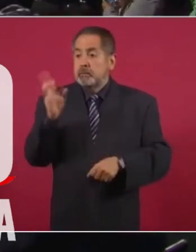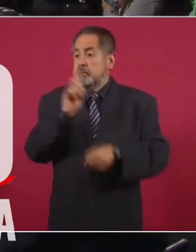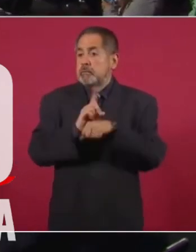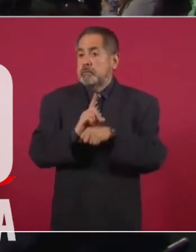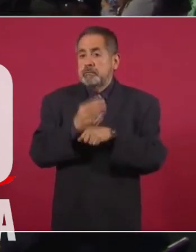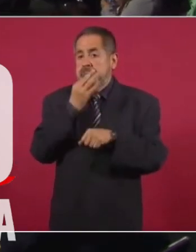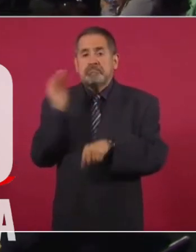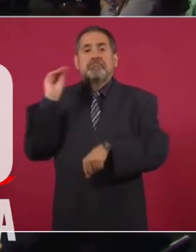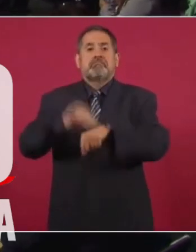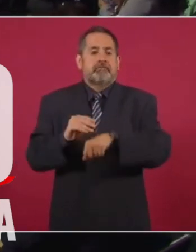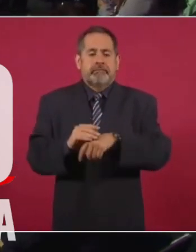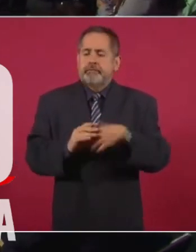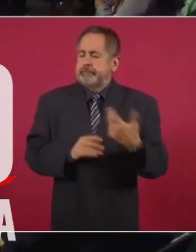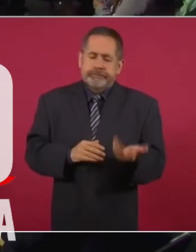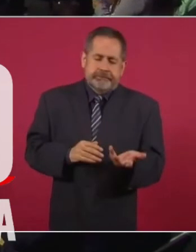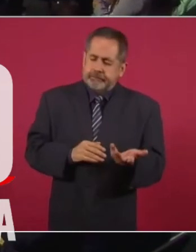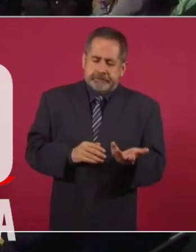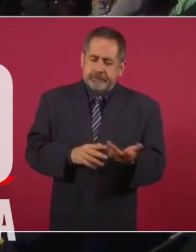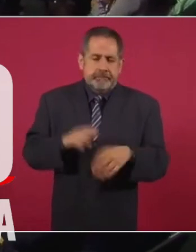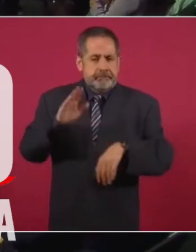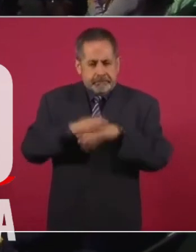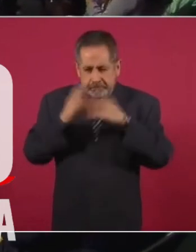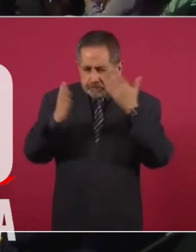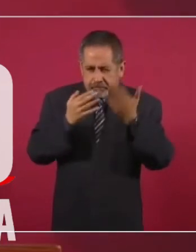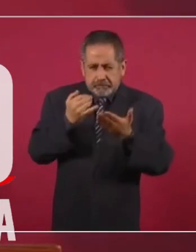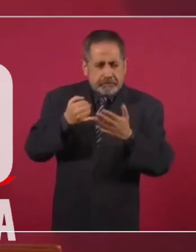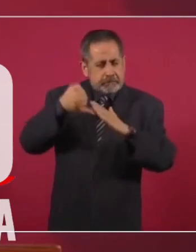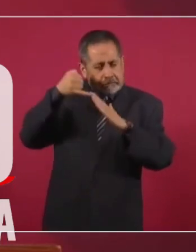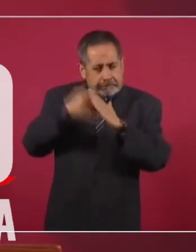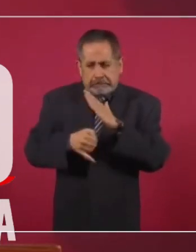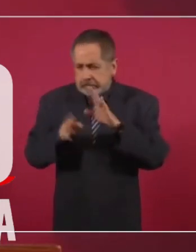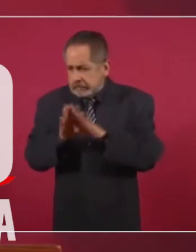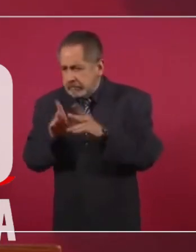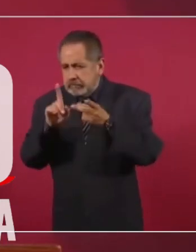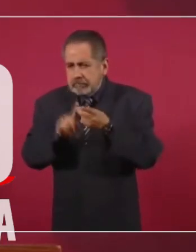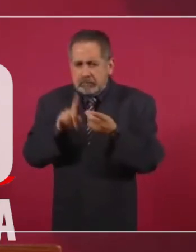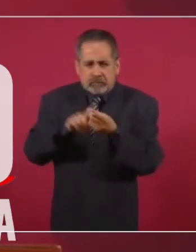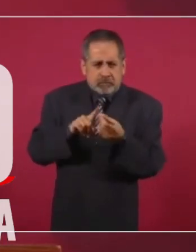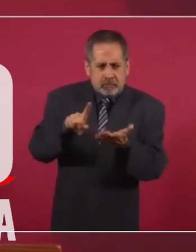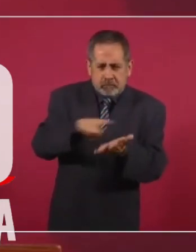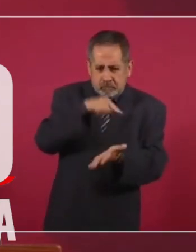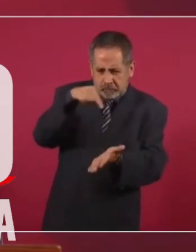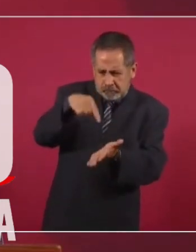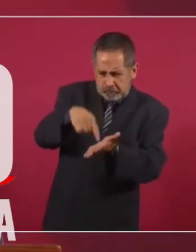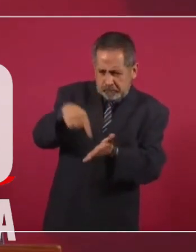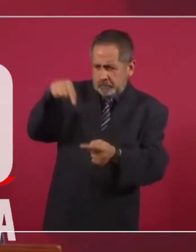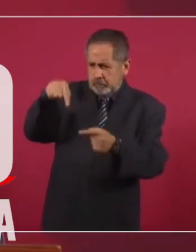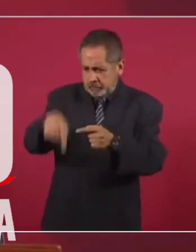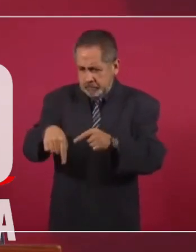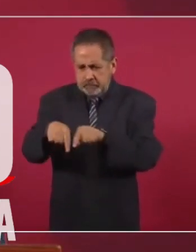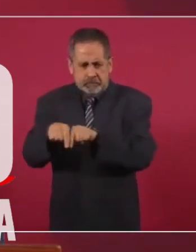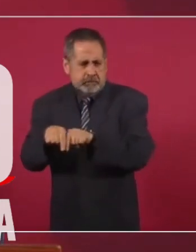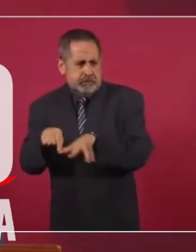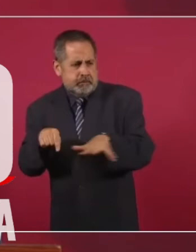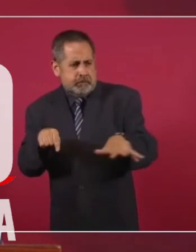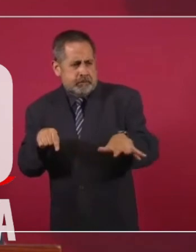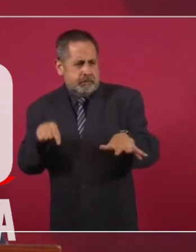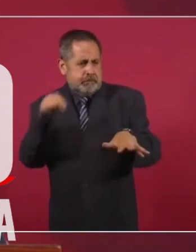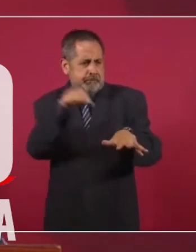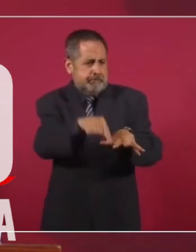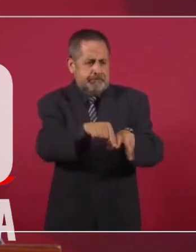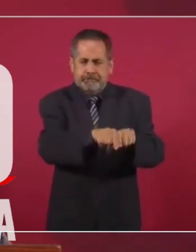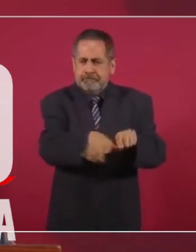se hace un estudio a profundidad para ver en dónde se deben de ubicar estos alertamientos y